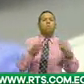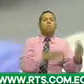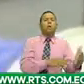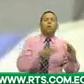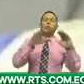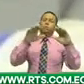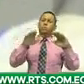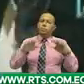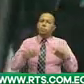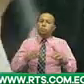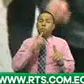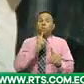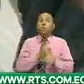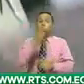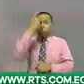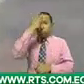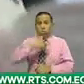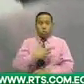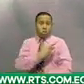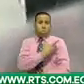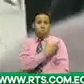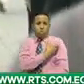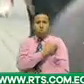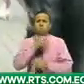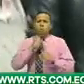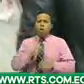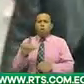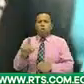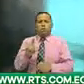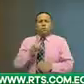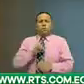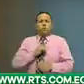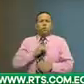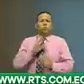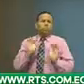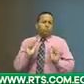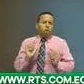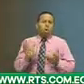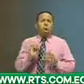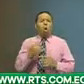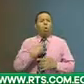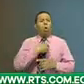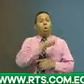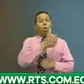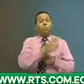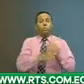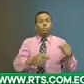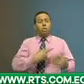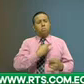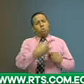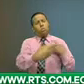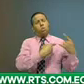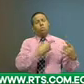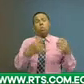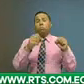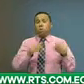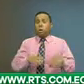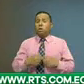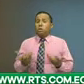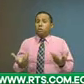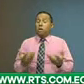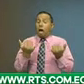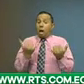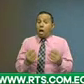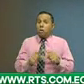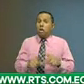infección. Además, puede seguir contagiándose y contagiar al resto de personas. En este momento, la prioridad de vacunación está destinada a personal